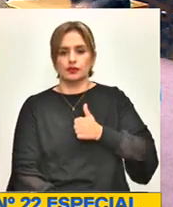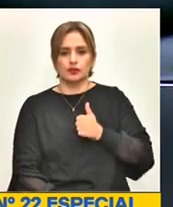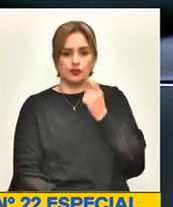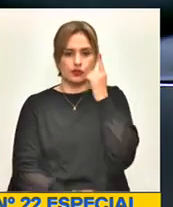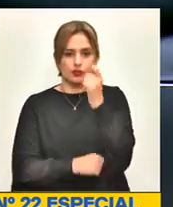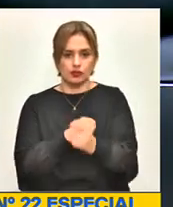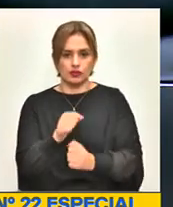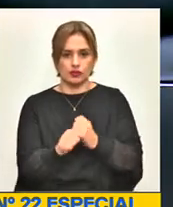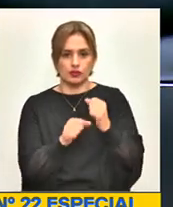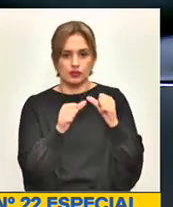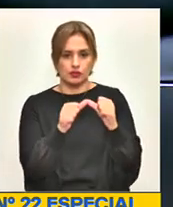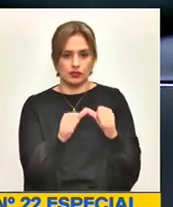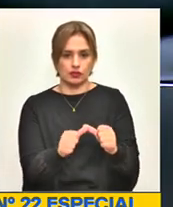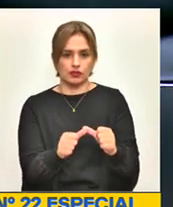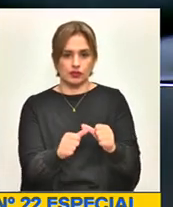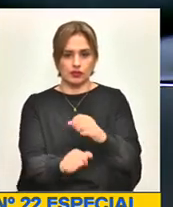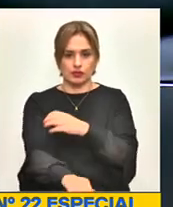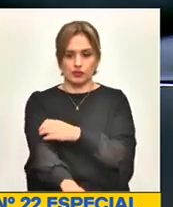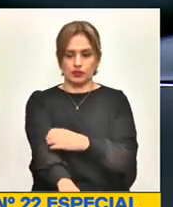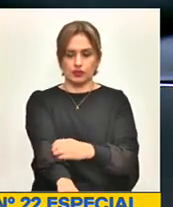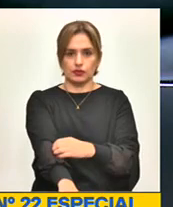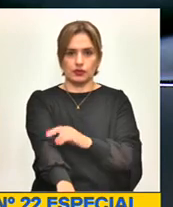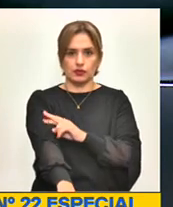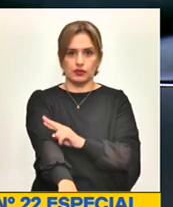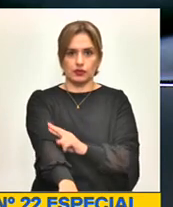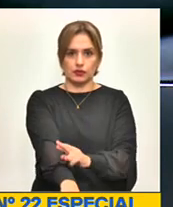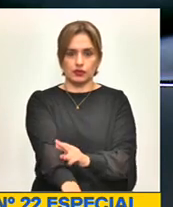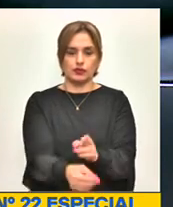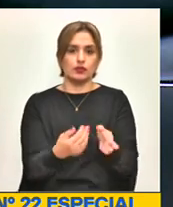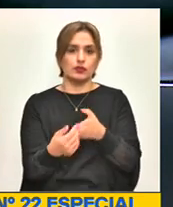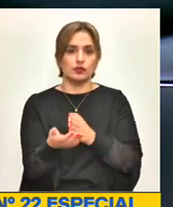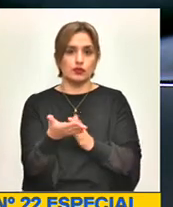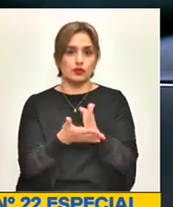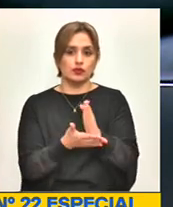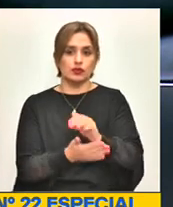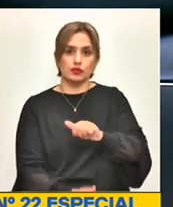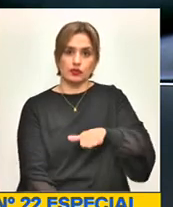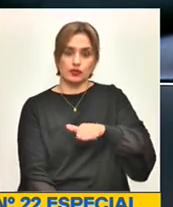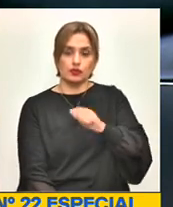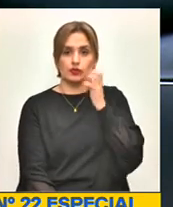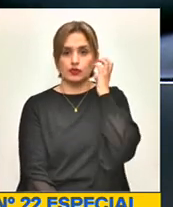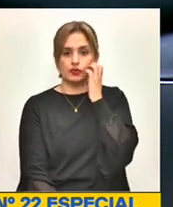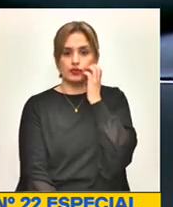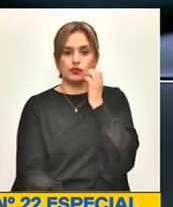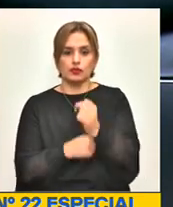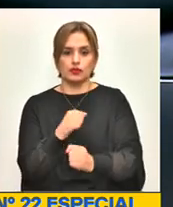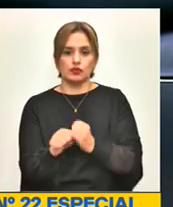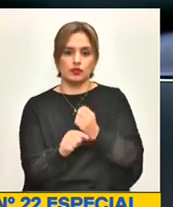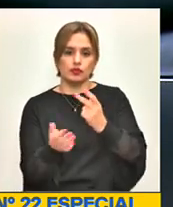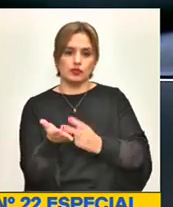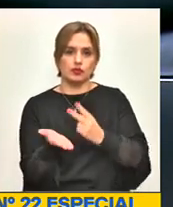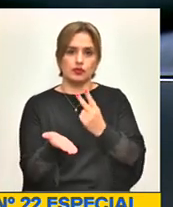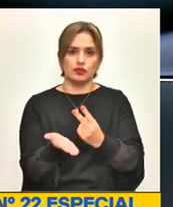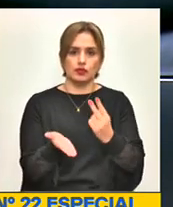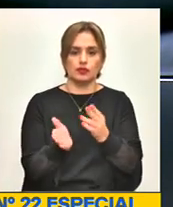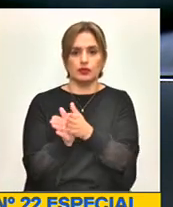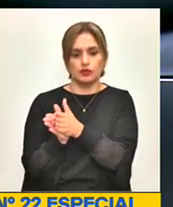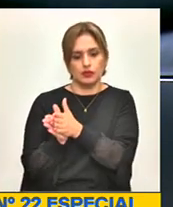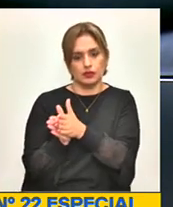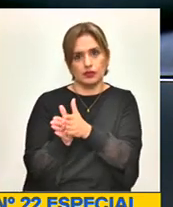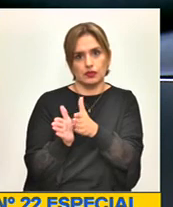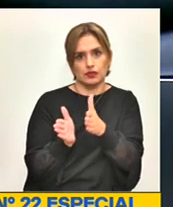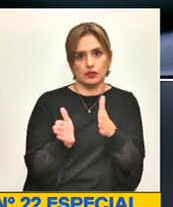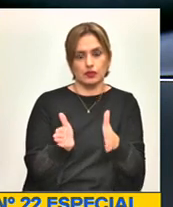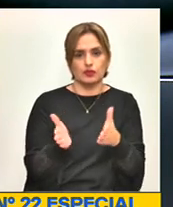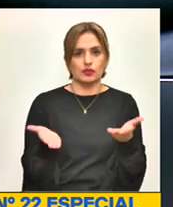estado de excepción constitucional en la Macro zona sur el cual se inició el 16 de mayo el 2022 periodo en el cual si bien